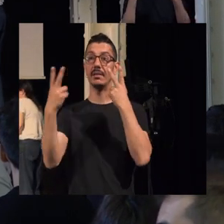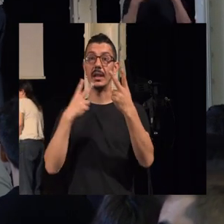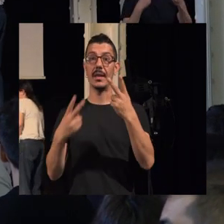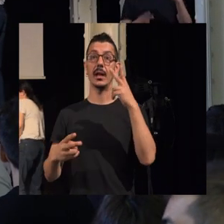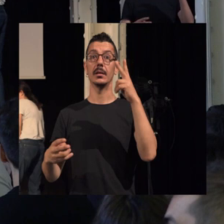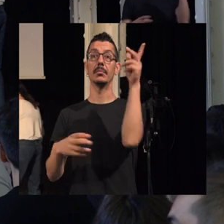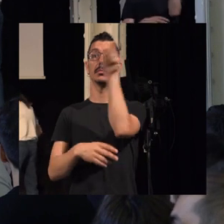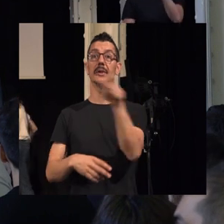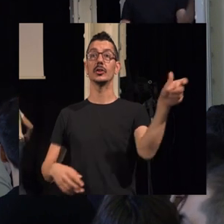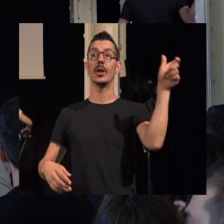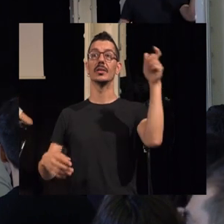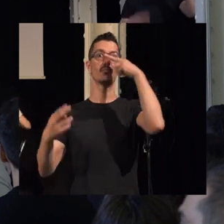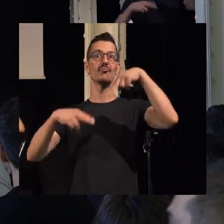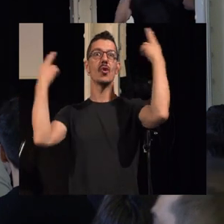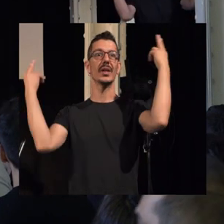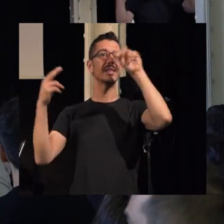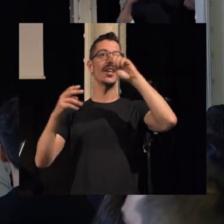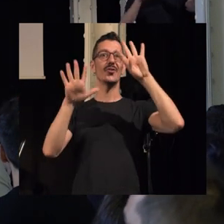90, ahora está pasando ahí.